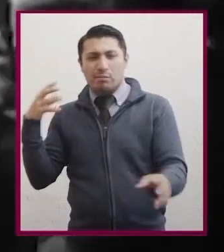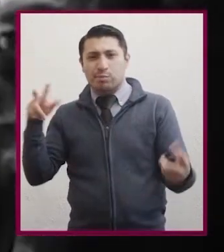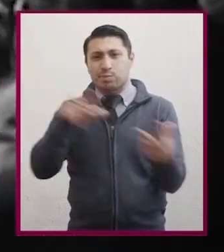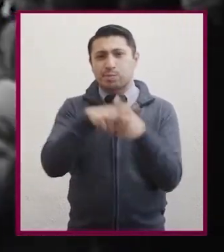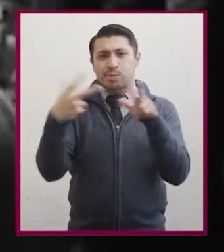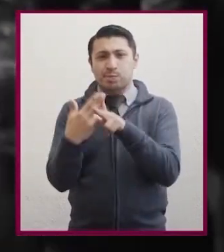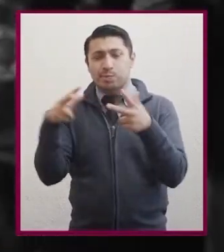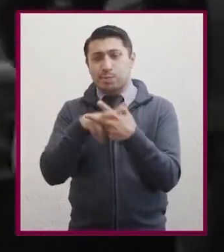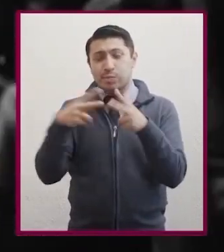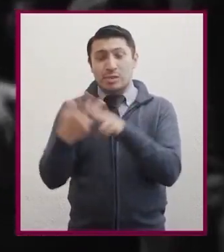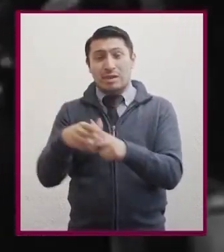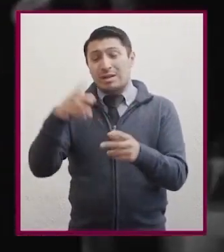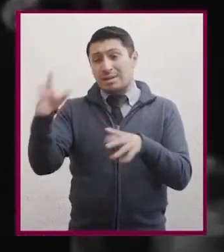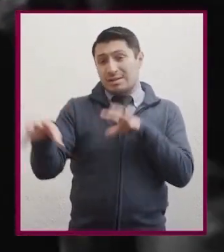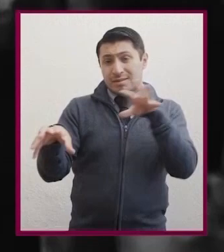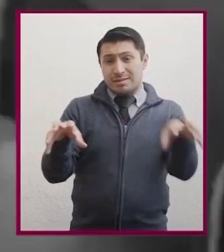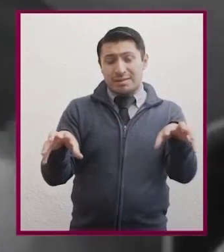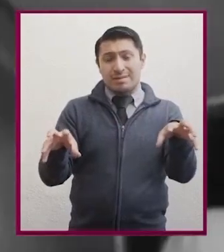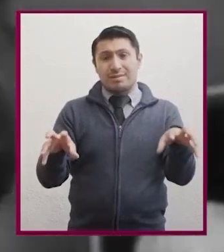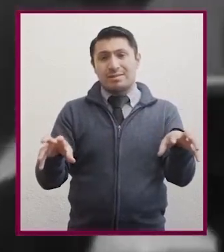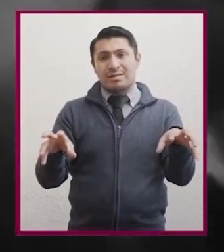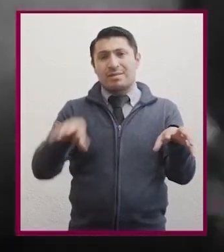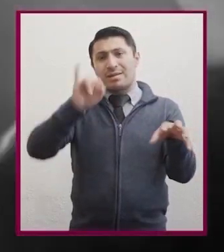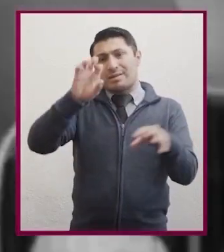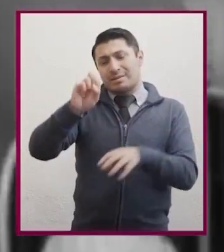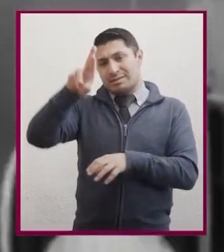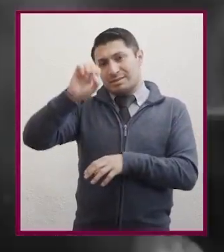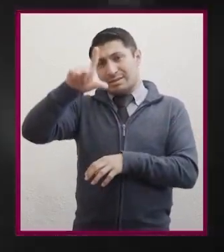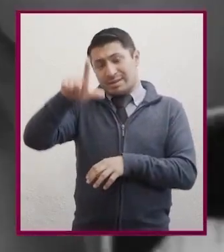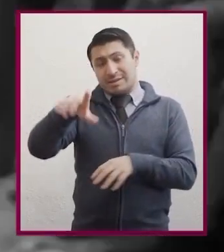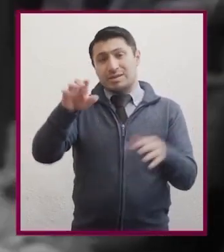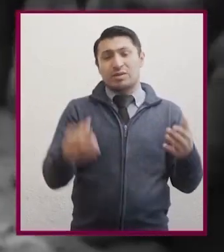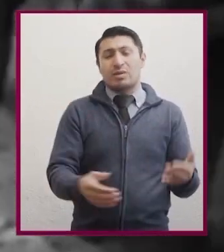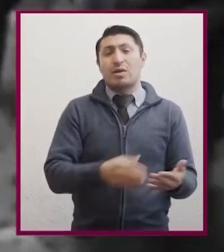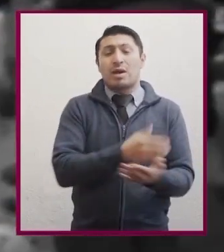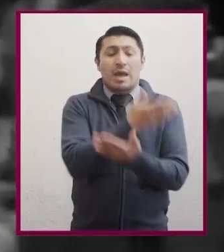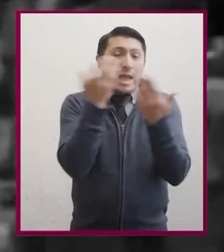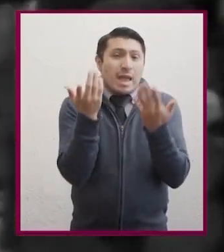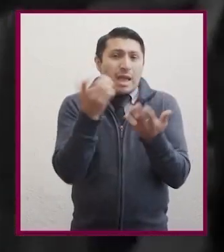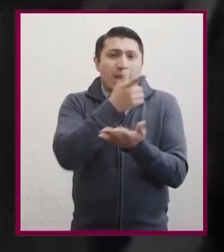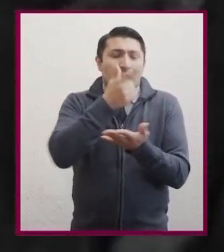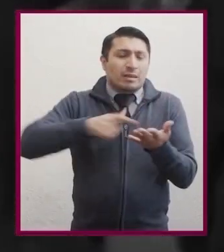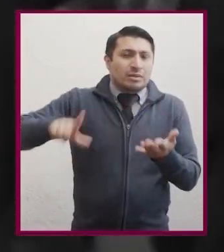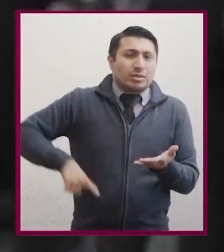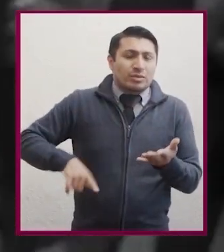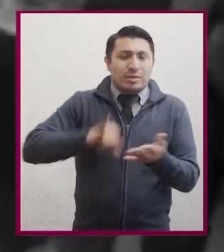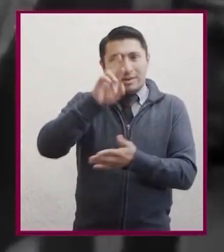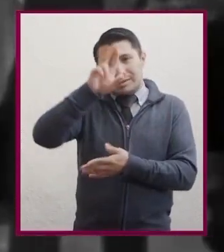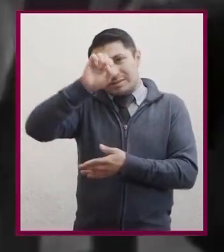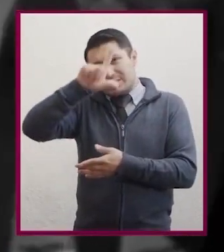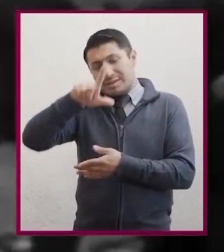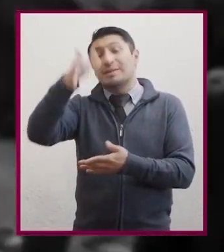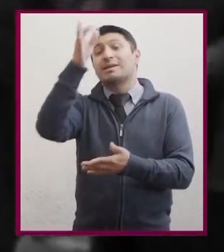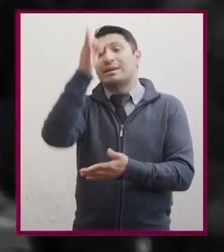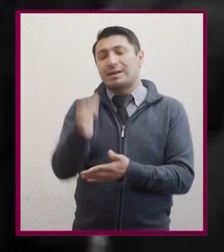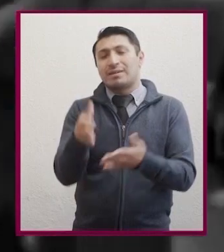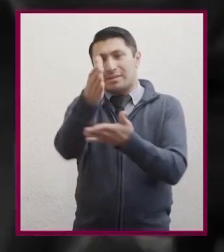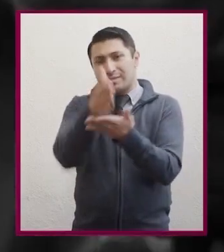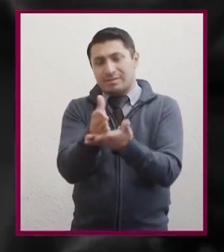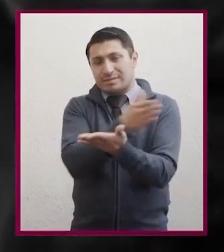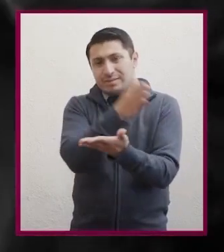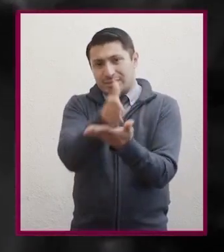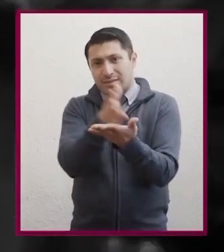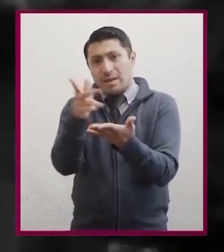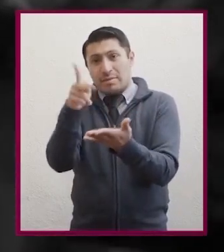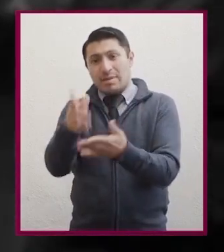entre ambas comunidades. Los israelíes, los ciudadanos del naciente Estado de Israel, aceptaron la división propuesta por la ONU,